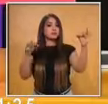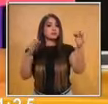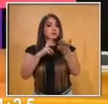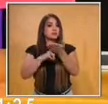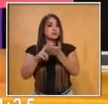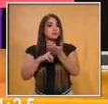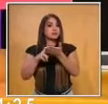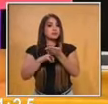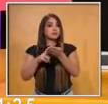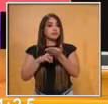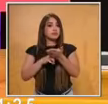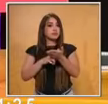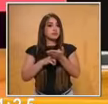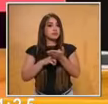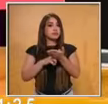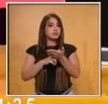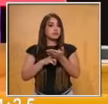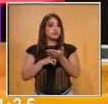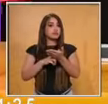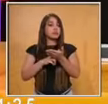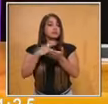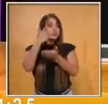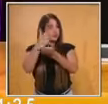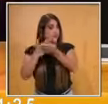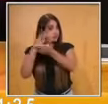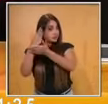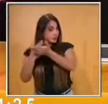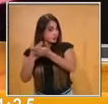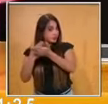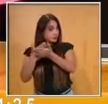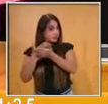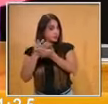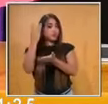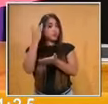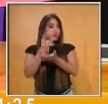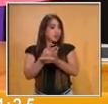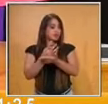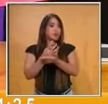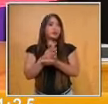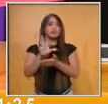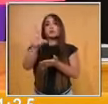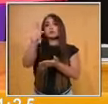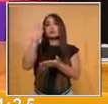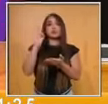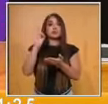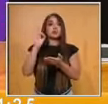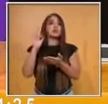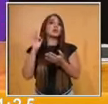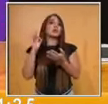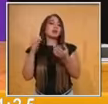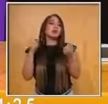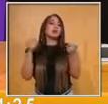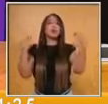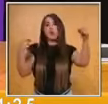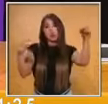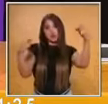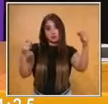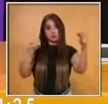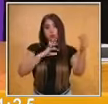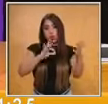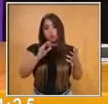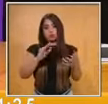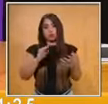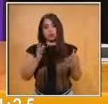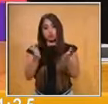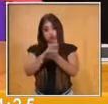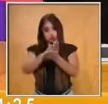está dividido, dijimos, en medios. Solamente vamos a tomar una parte, por lo tanto podemos doblarla. Y tenemos en